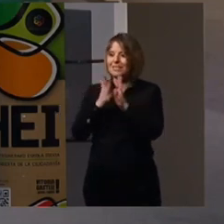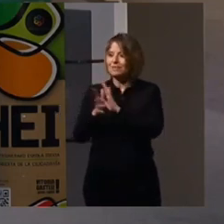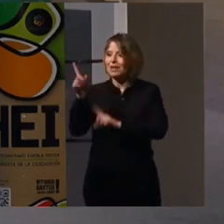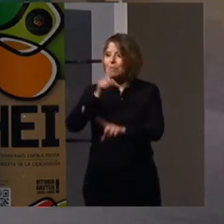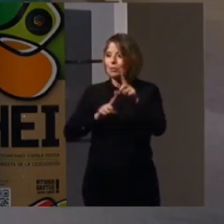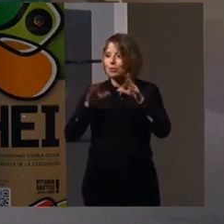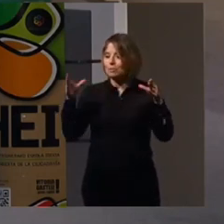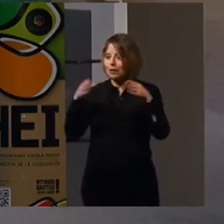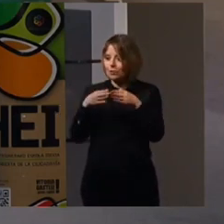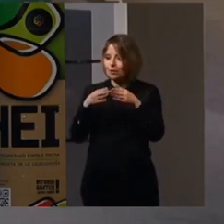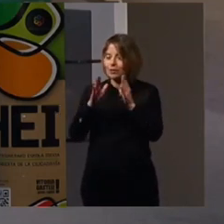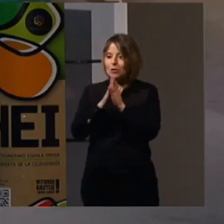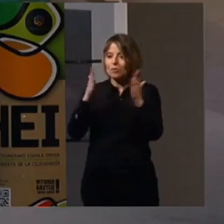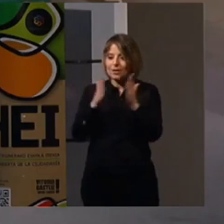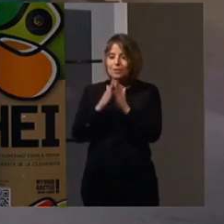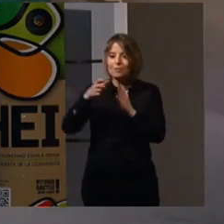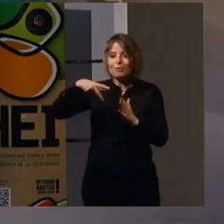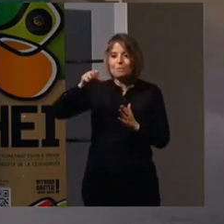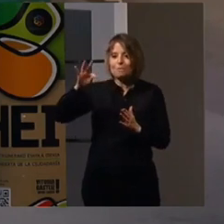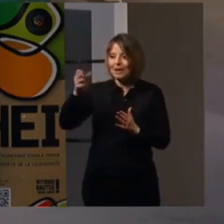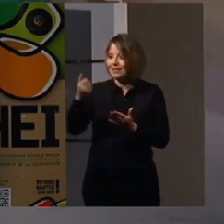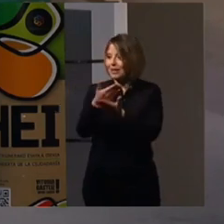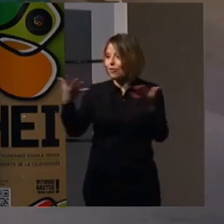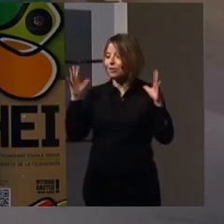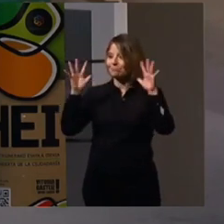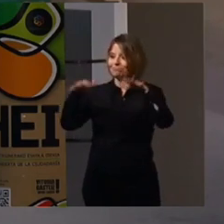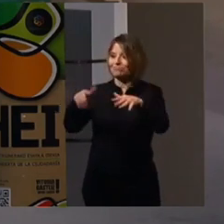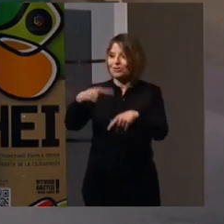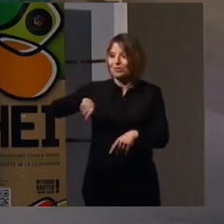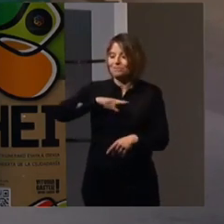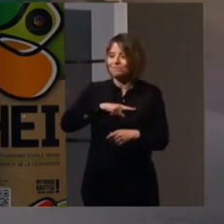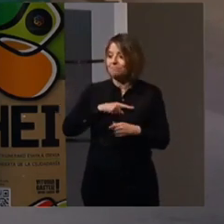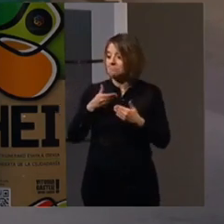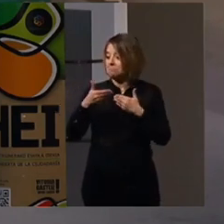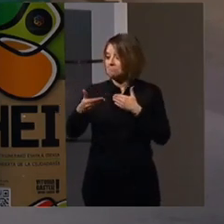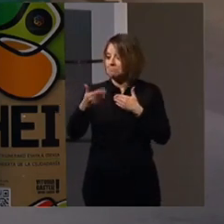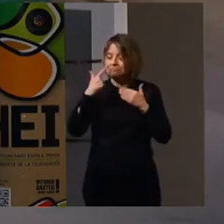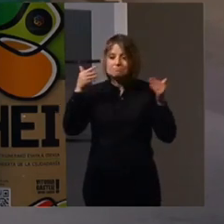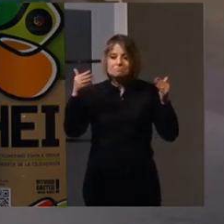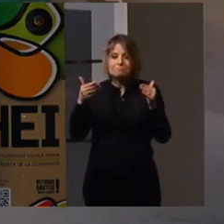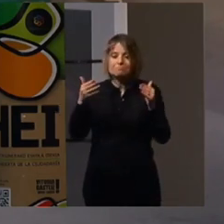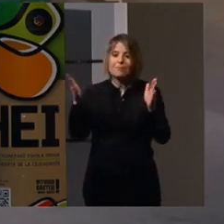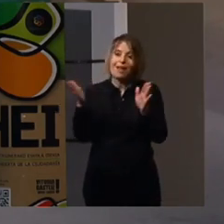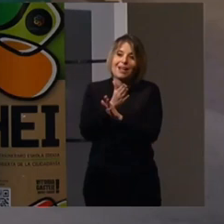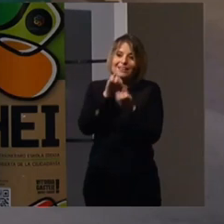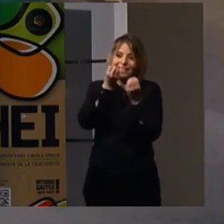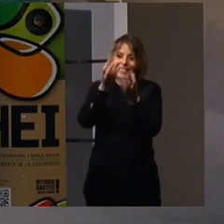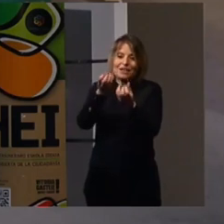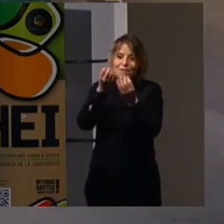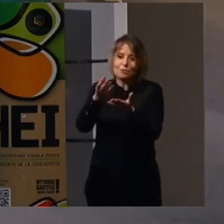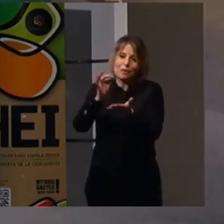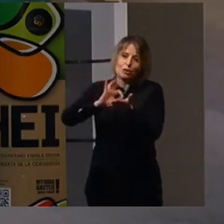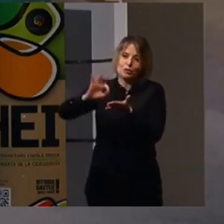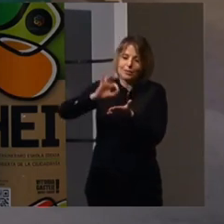el libro de Marta Carmona y Javier Padilla, que hoy nos ha juntado aquí a todos y a todas. Enseguida nos vamos a meter al lío. Antes, información de